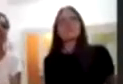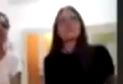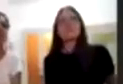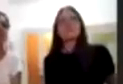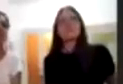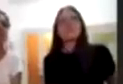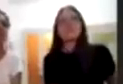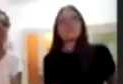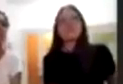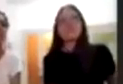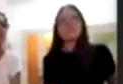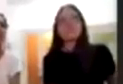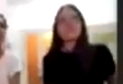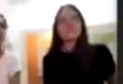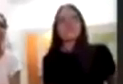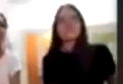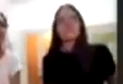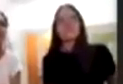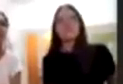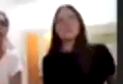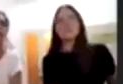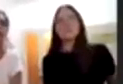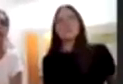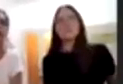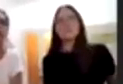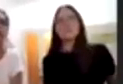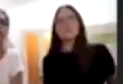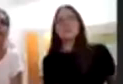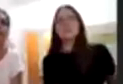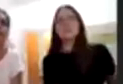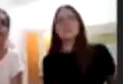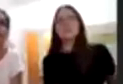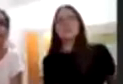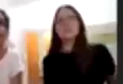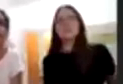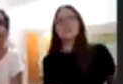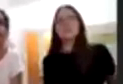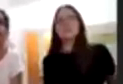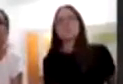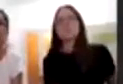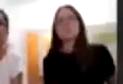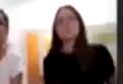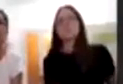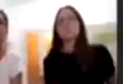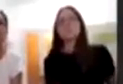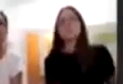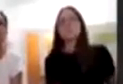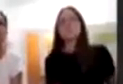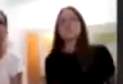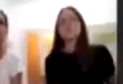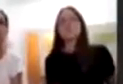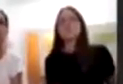pensar este tipo de espacios, como son promover la presencia de los tres estratos vegetales,